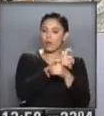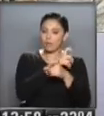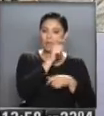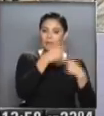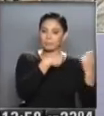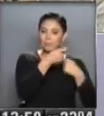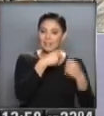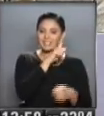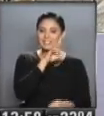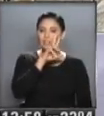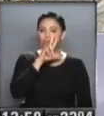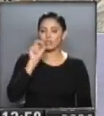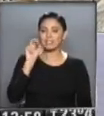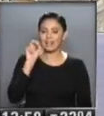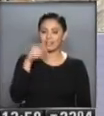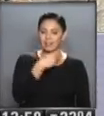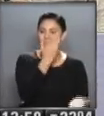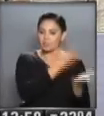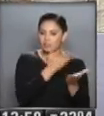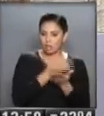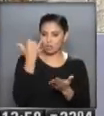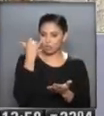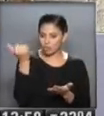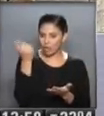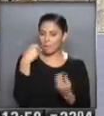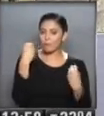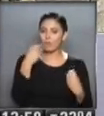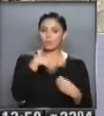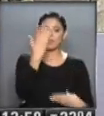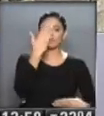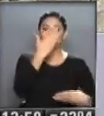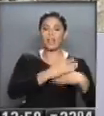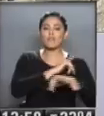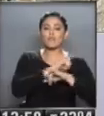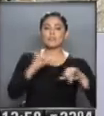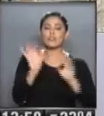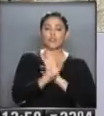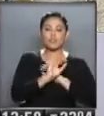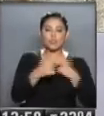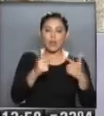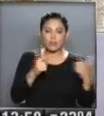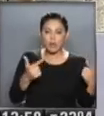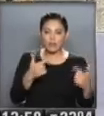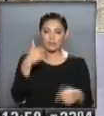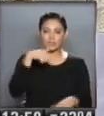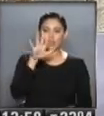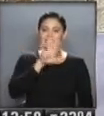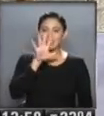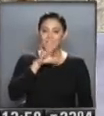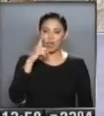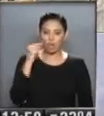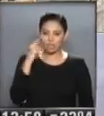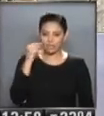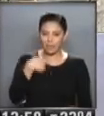muchísimas empresas. 130 de ellas ya fueron sancionadas, les aplicaron multas por mantener cerradas las ventanillas de atención al público durante estos